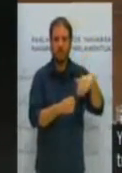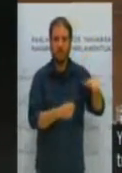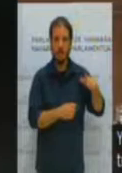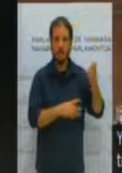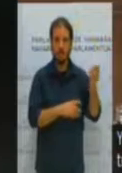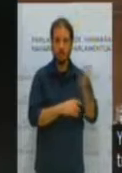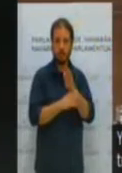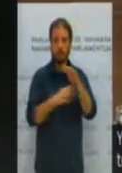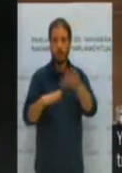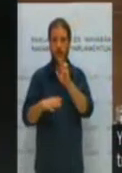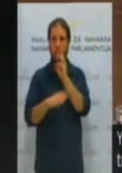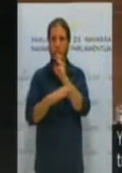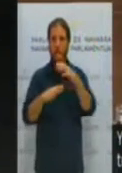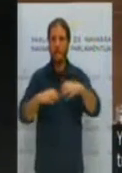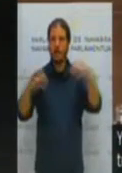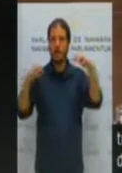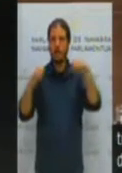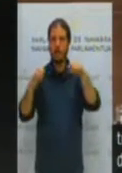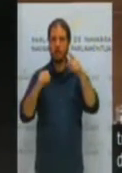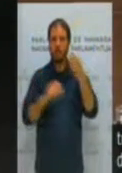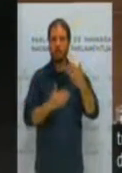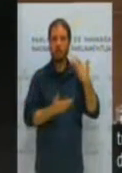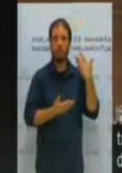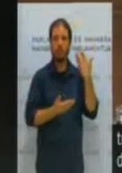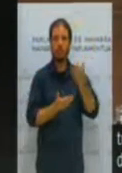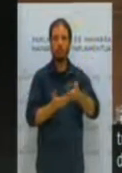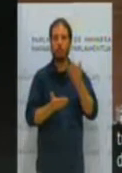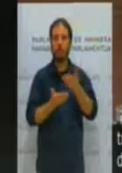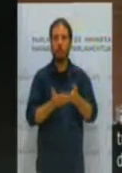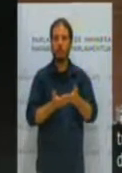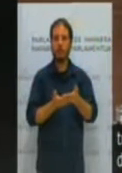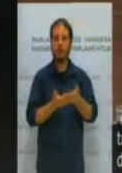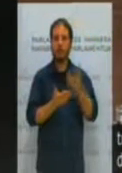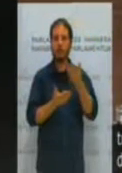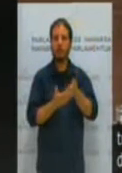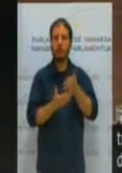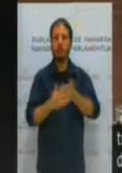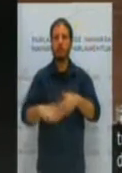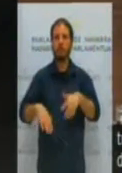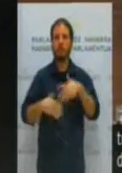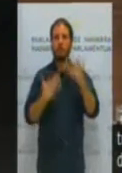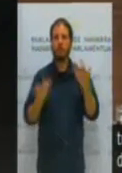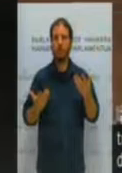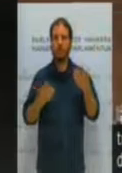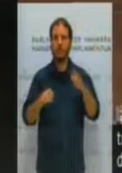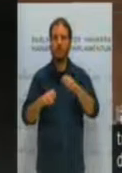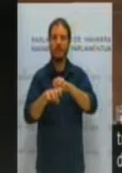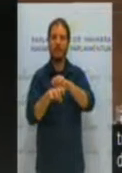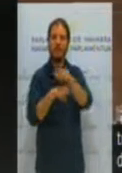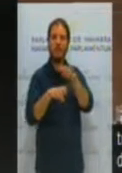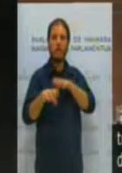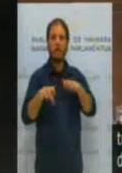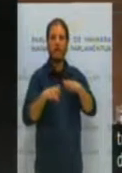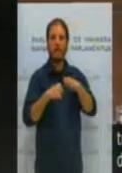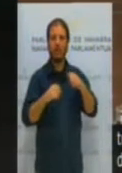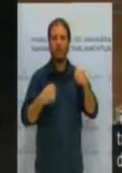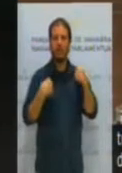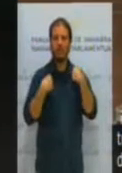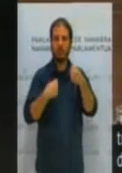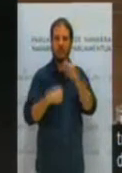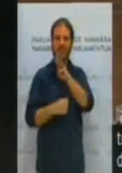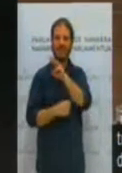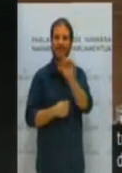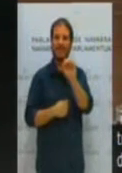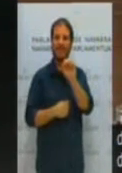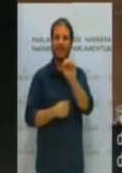la propuesta de aumentar esa mayoría, de establecer esa mayoría reforzada de 30 parlamentarios para